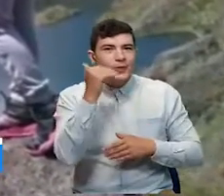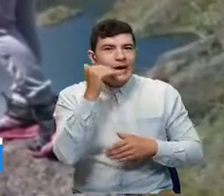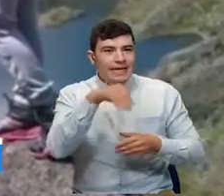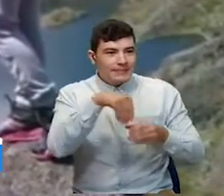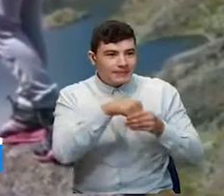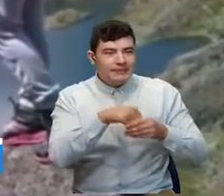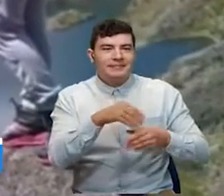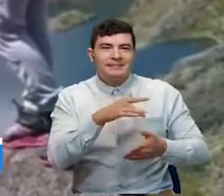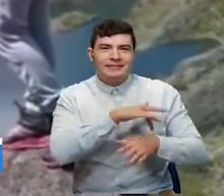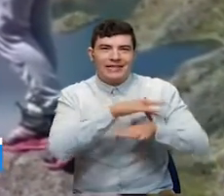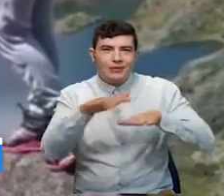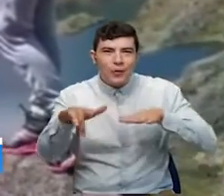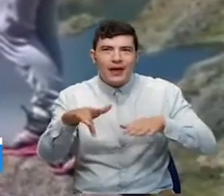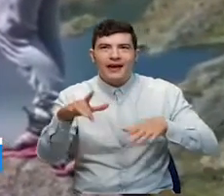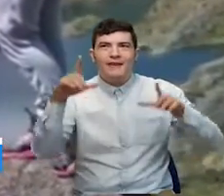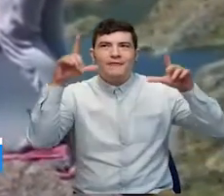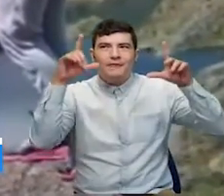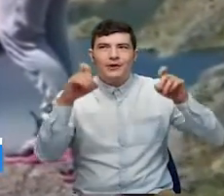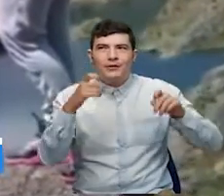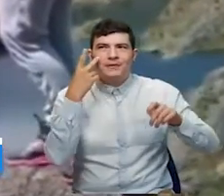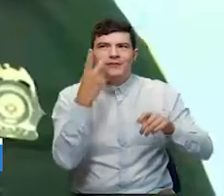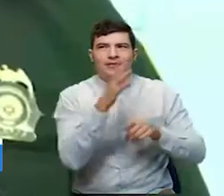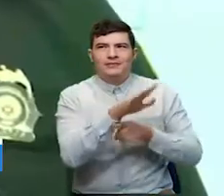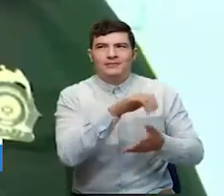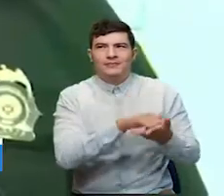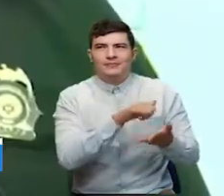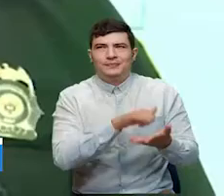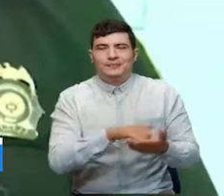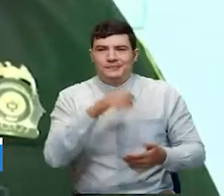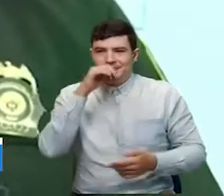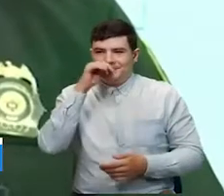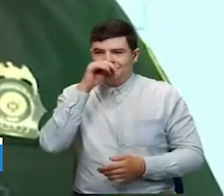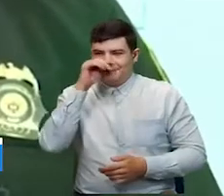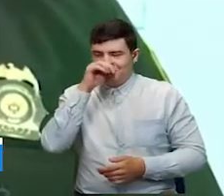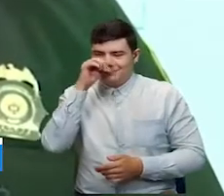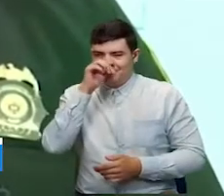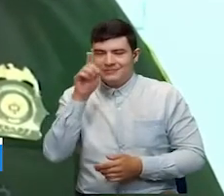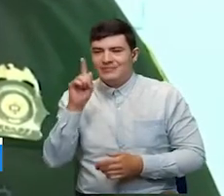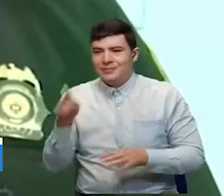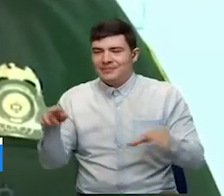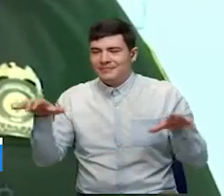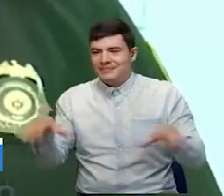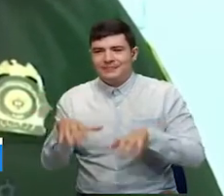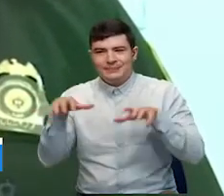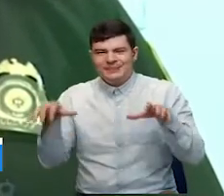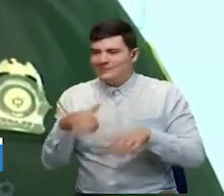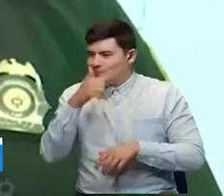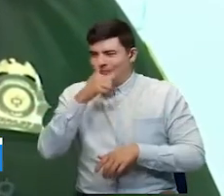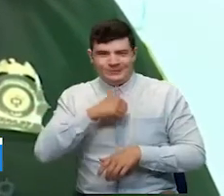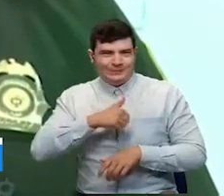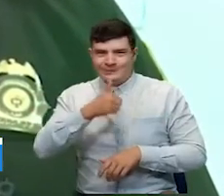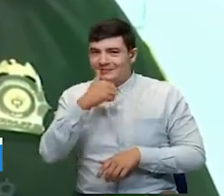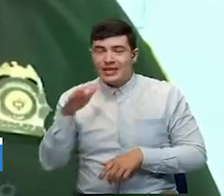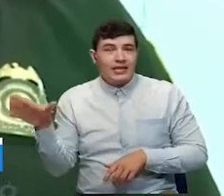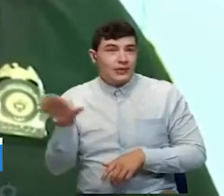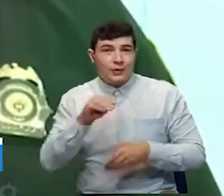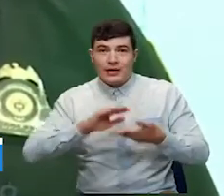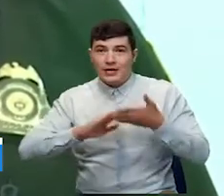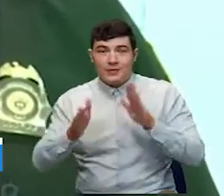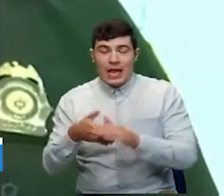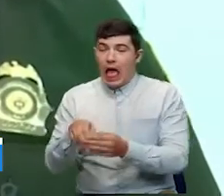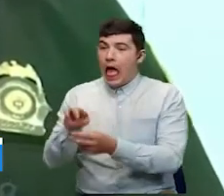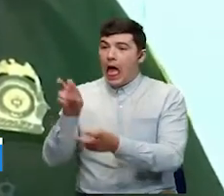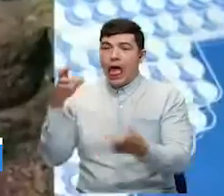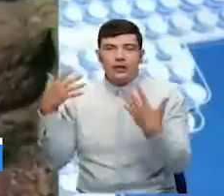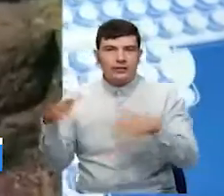desnuda en una laguna del páramo de Santurbán. Este acto de intolerancia ha causado indignación en la población del sector y también